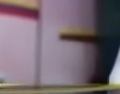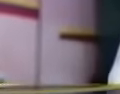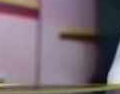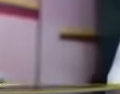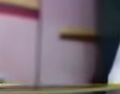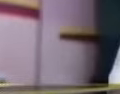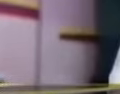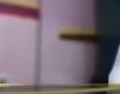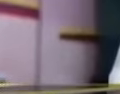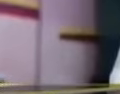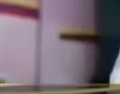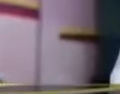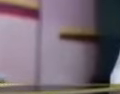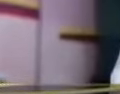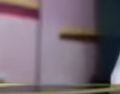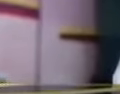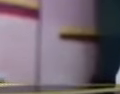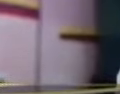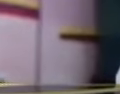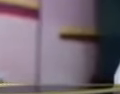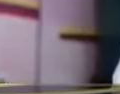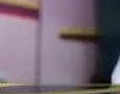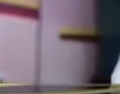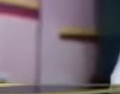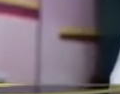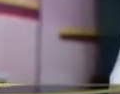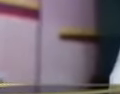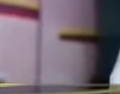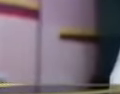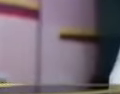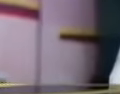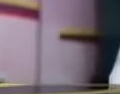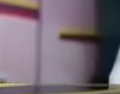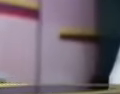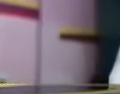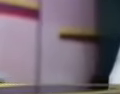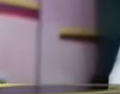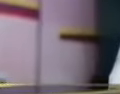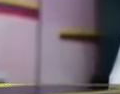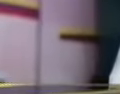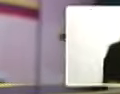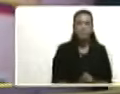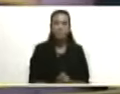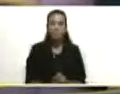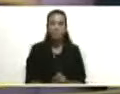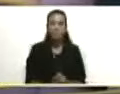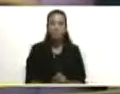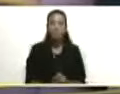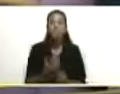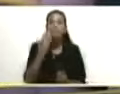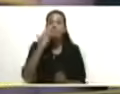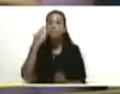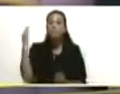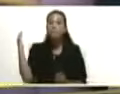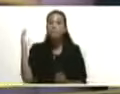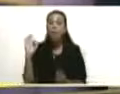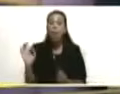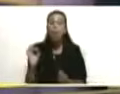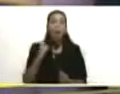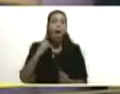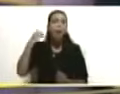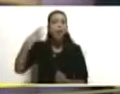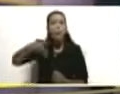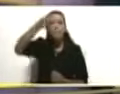queremos justamente, presidente, generar una transformación fundamental en lo que nosotros entendemos como los saberes